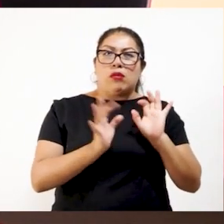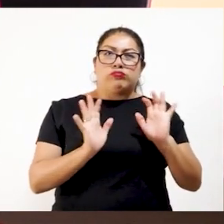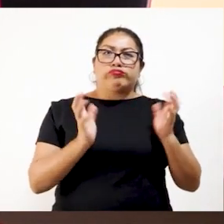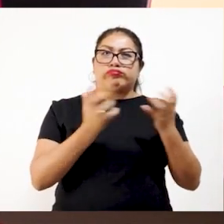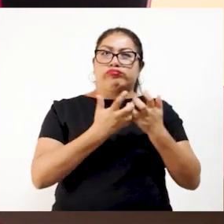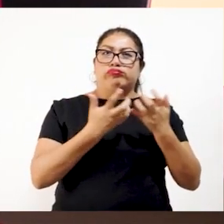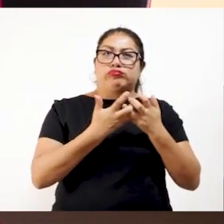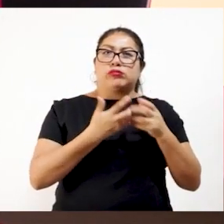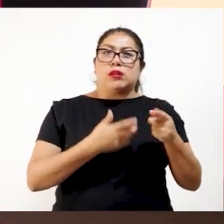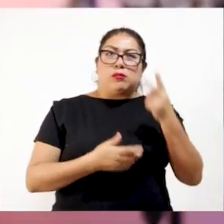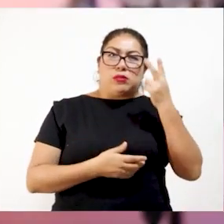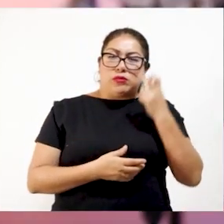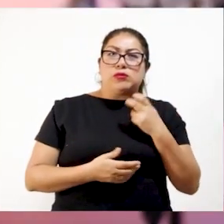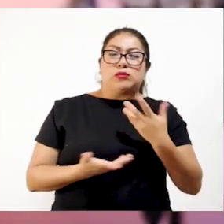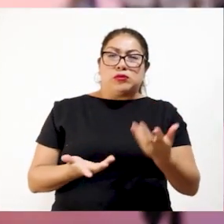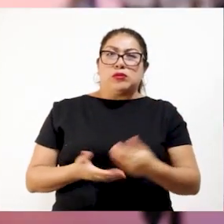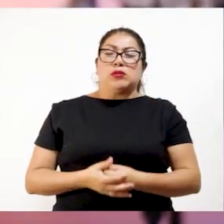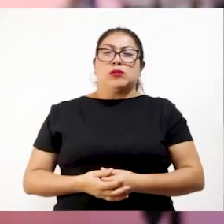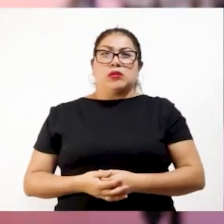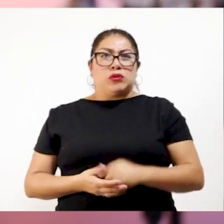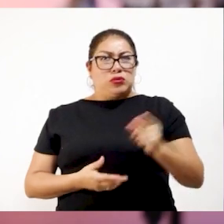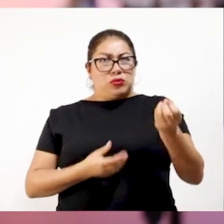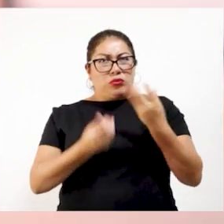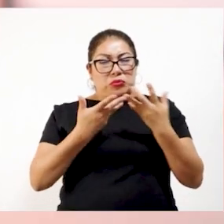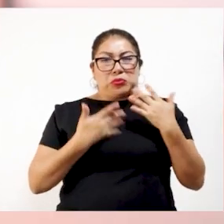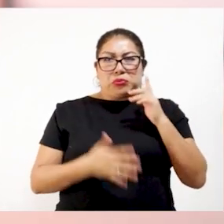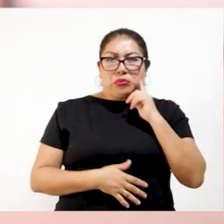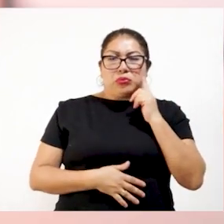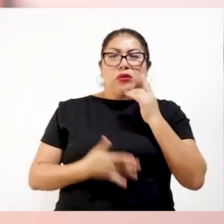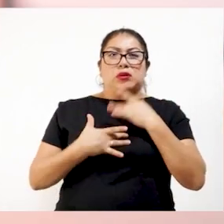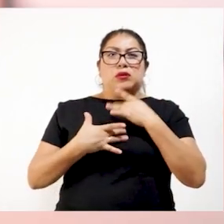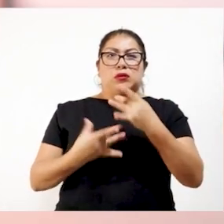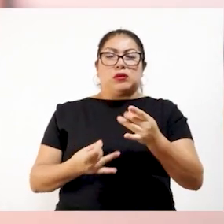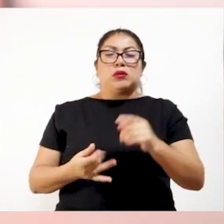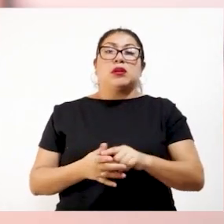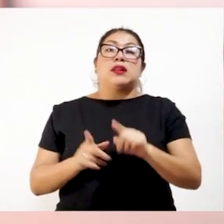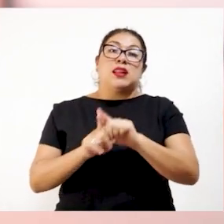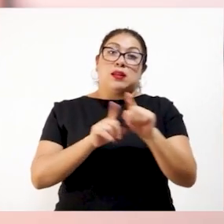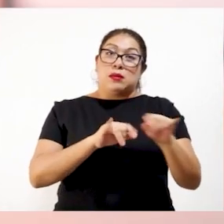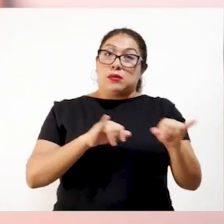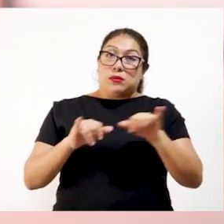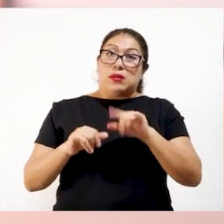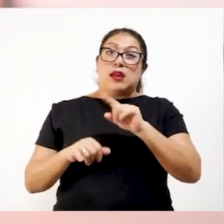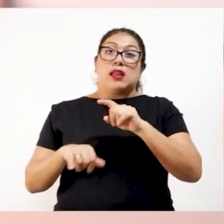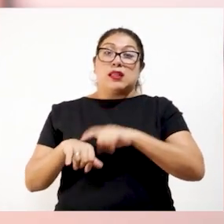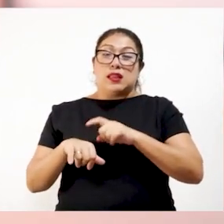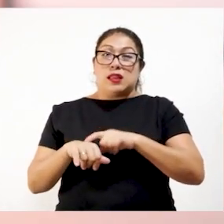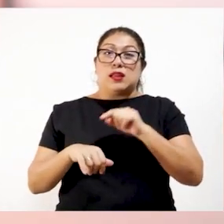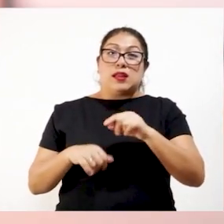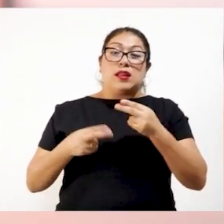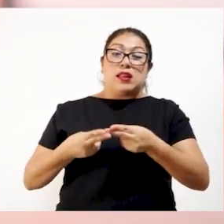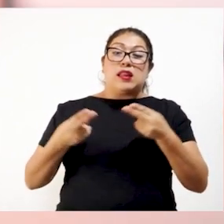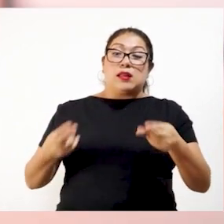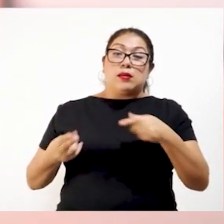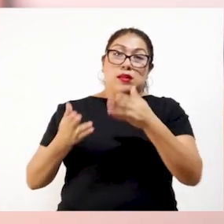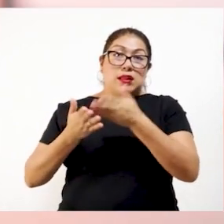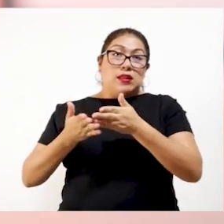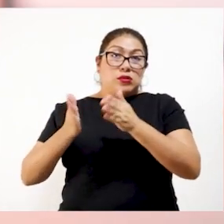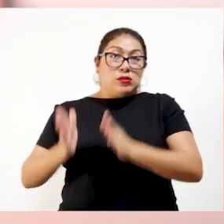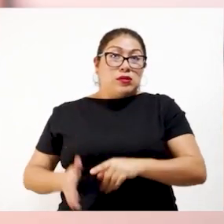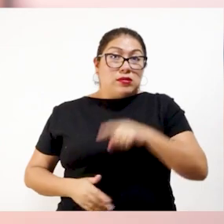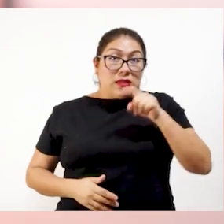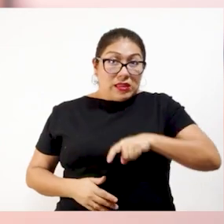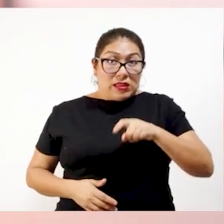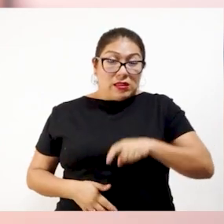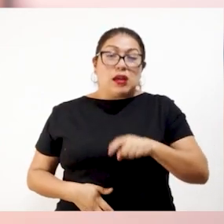niños con discapacidad visual. Qué interesante lo que nos cuentas. Claro, y que al mismo tiempo las herramientas que los